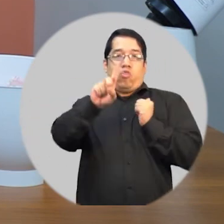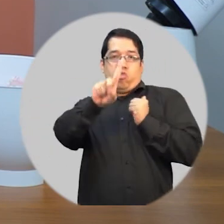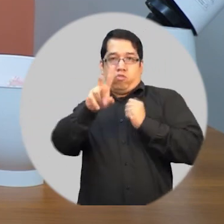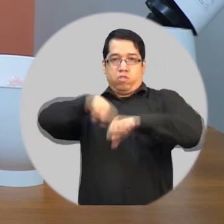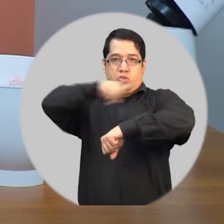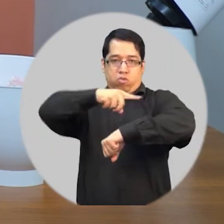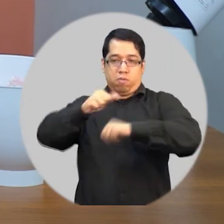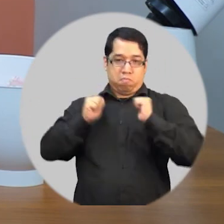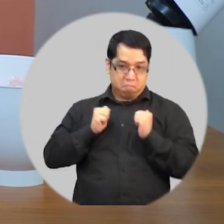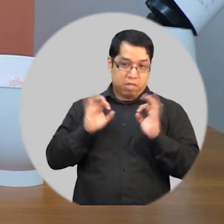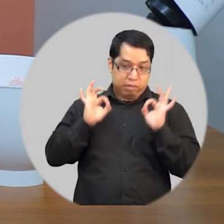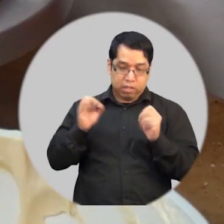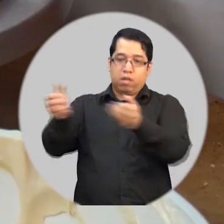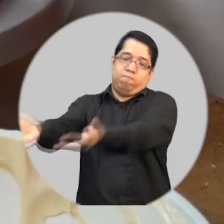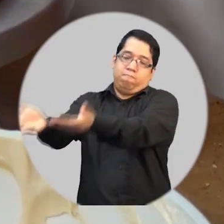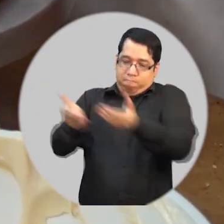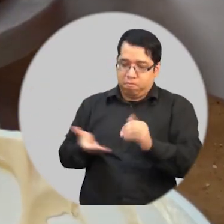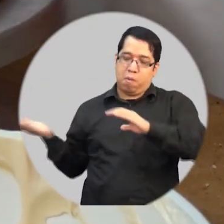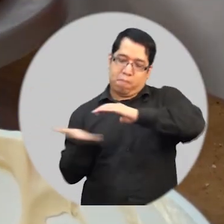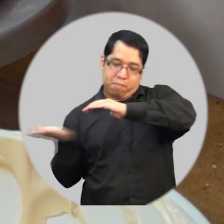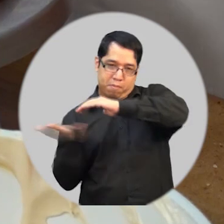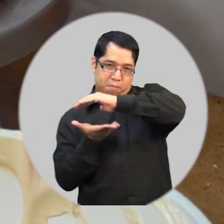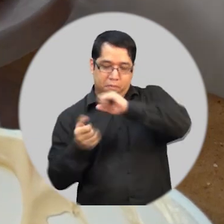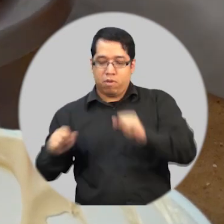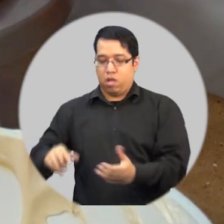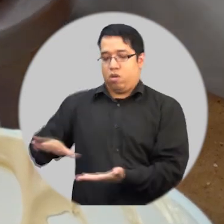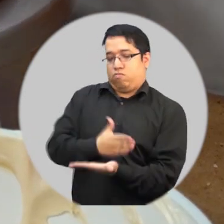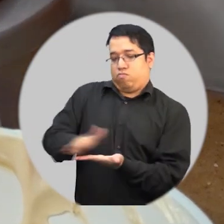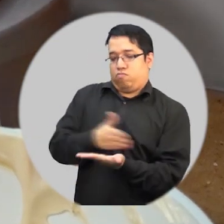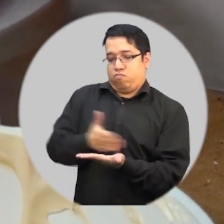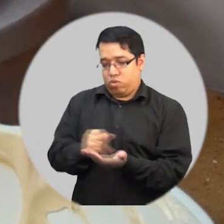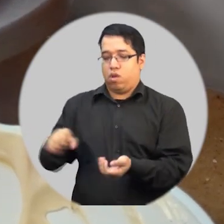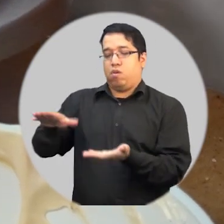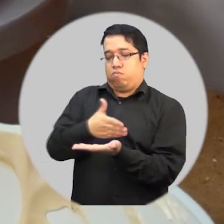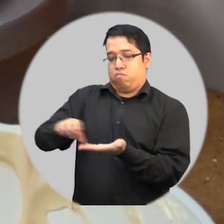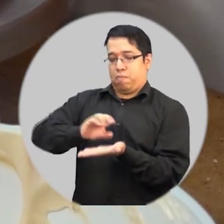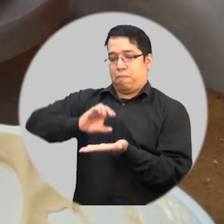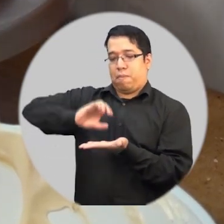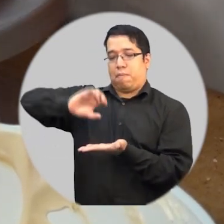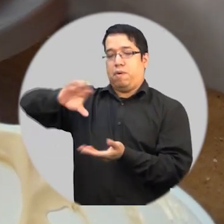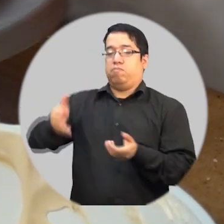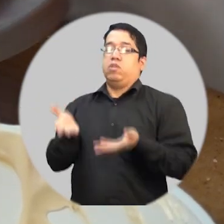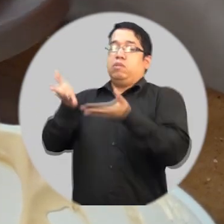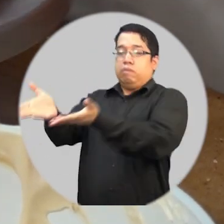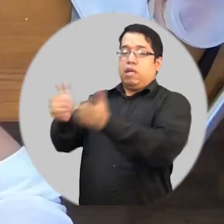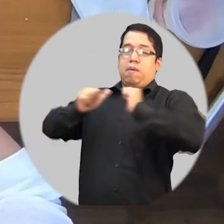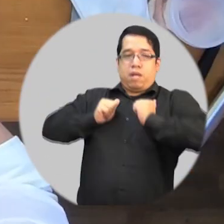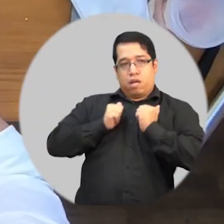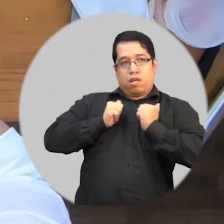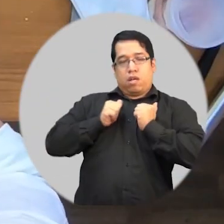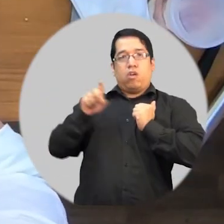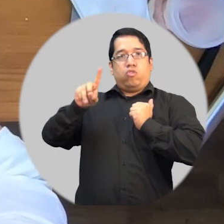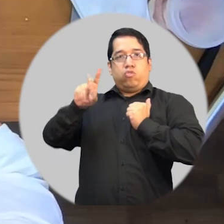que tengamos todo con su relleno, también hay que llevar al frío 12 horas para que quede